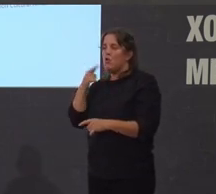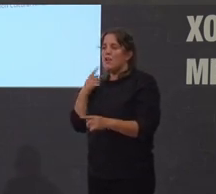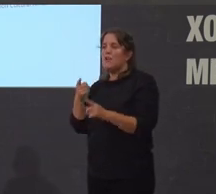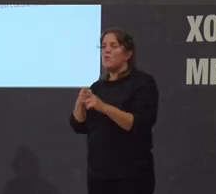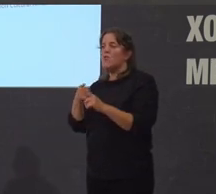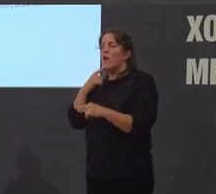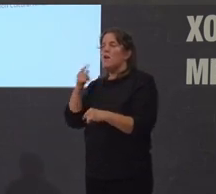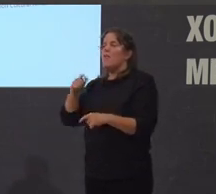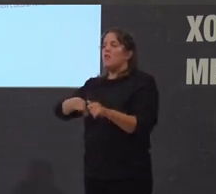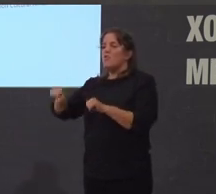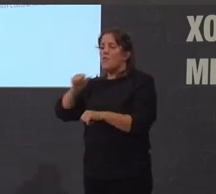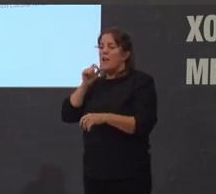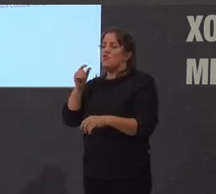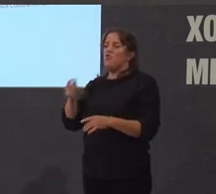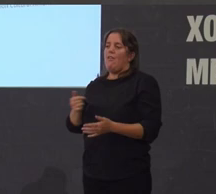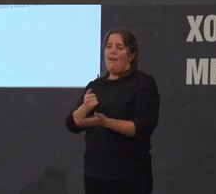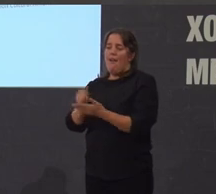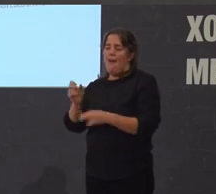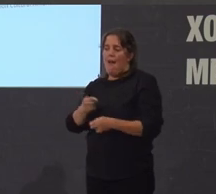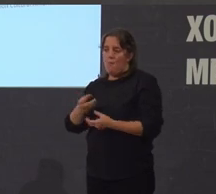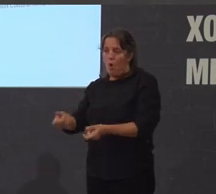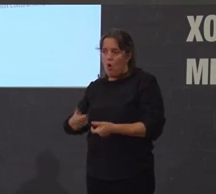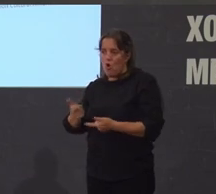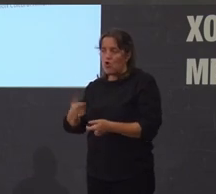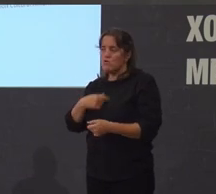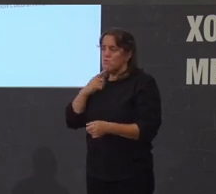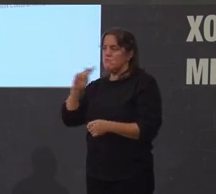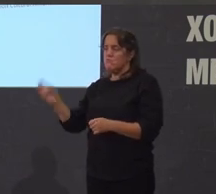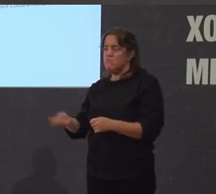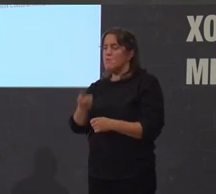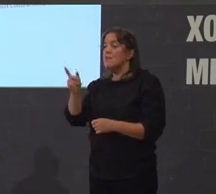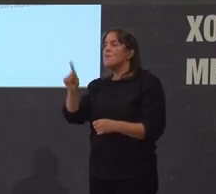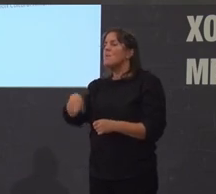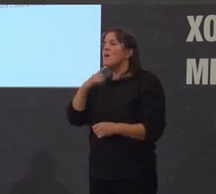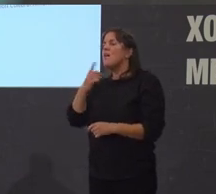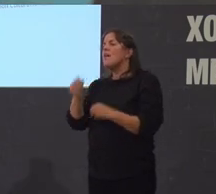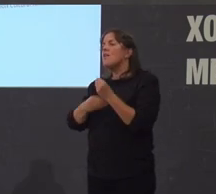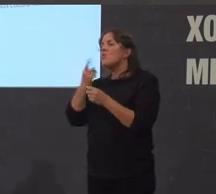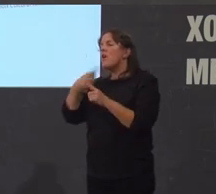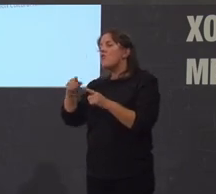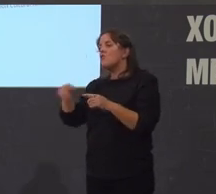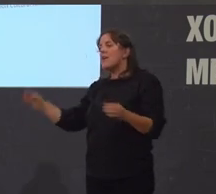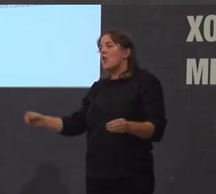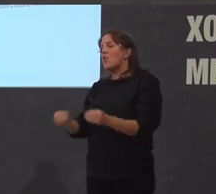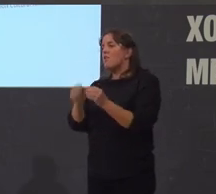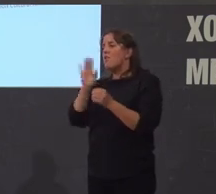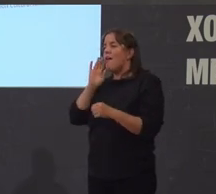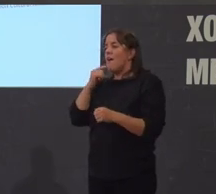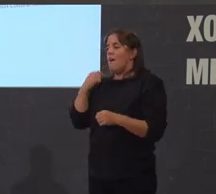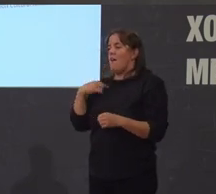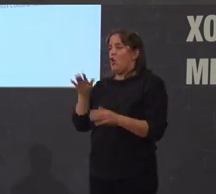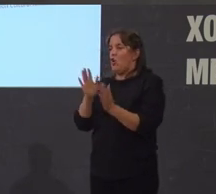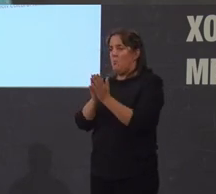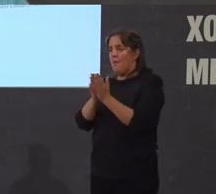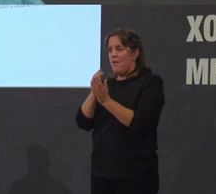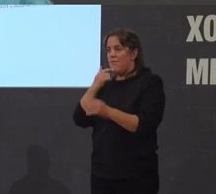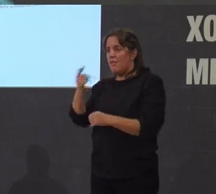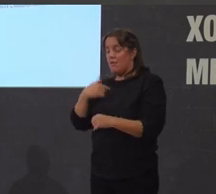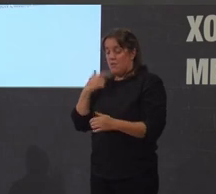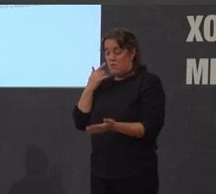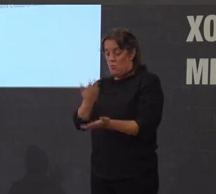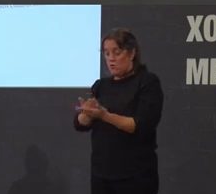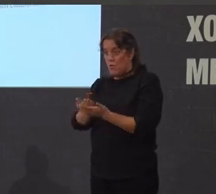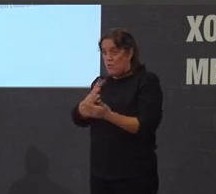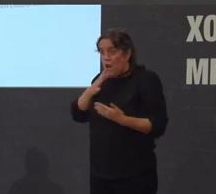de sulfato de los abonos de causas de esas y fue una cosa que coincide con todo que se dice una intervención anterior o que se está demostrando